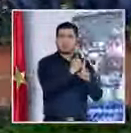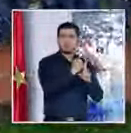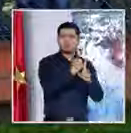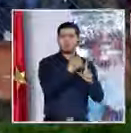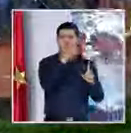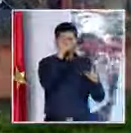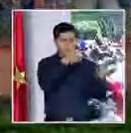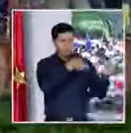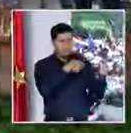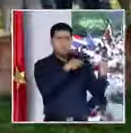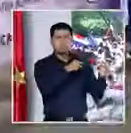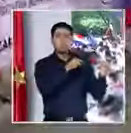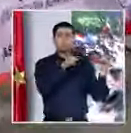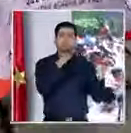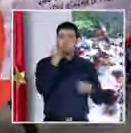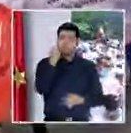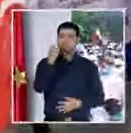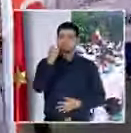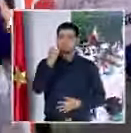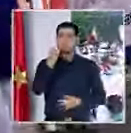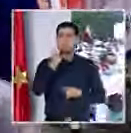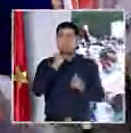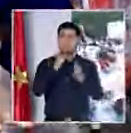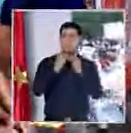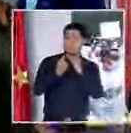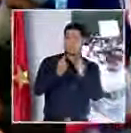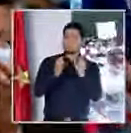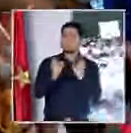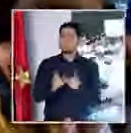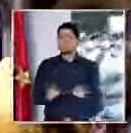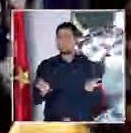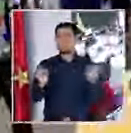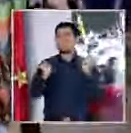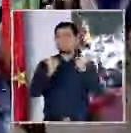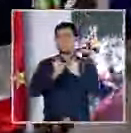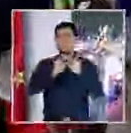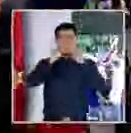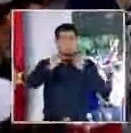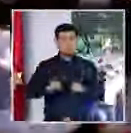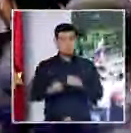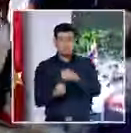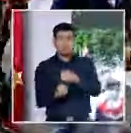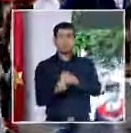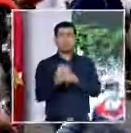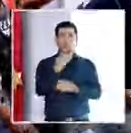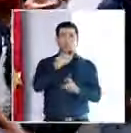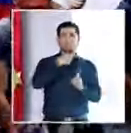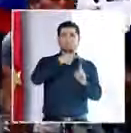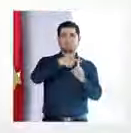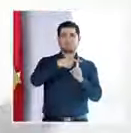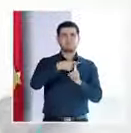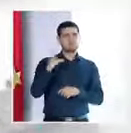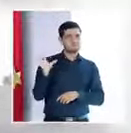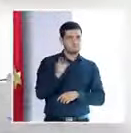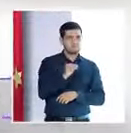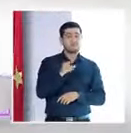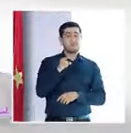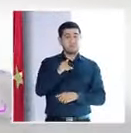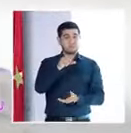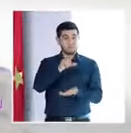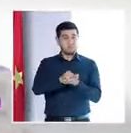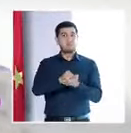entendemos que el diálogo es el camino para comprender las realidades de los territorios y para crear más oportunidades para todos. Es